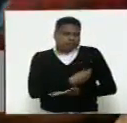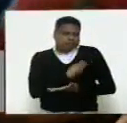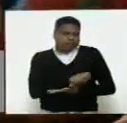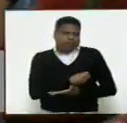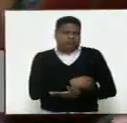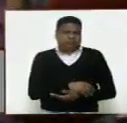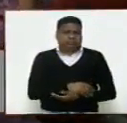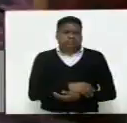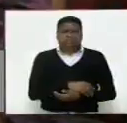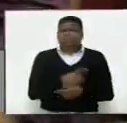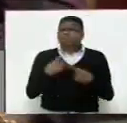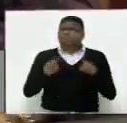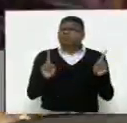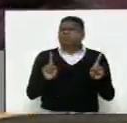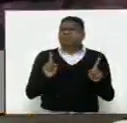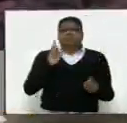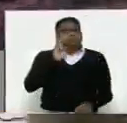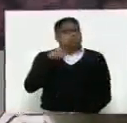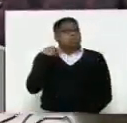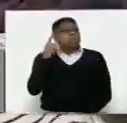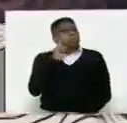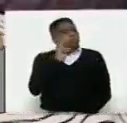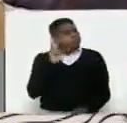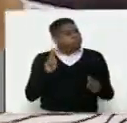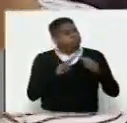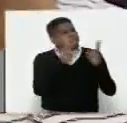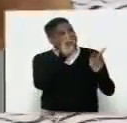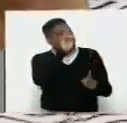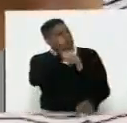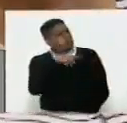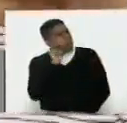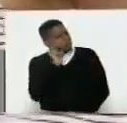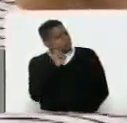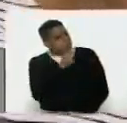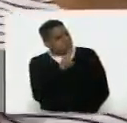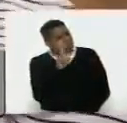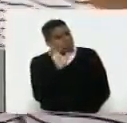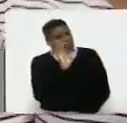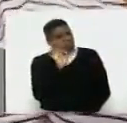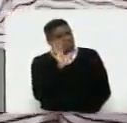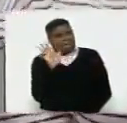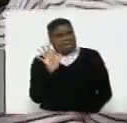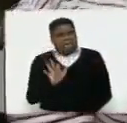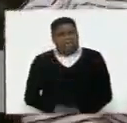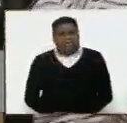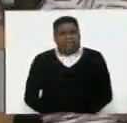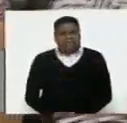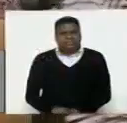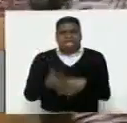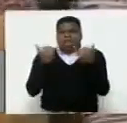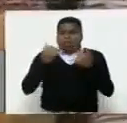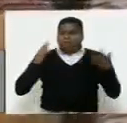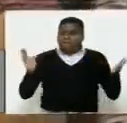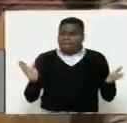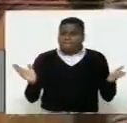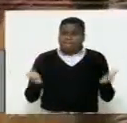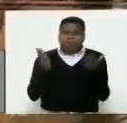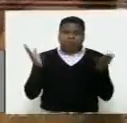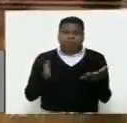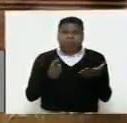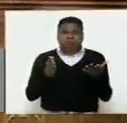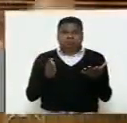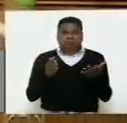Pero después no las vemos más o las encontramos esporádicamente. Esta figura maravillosa de la promotora comunal de parto